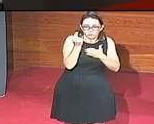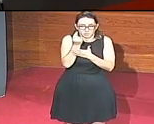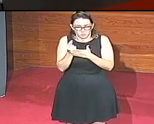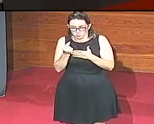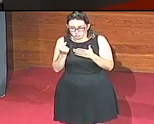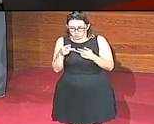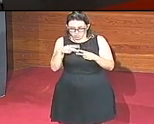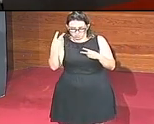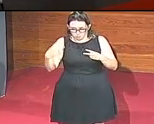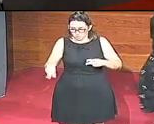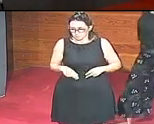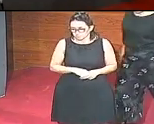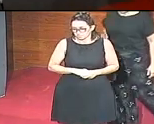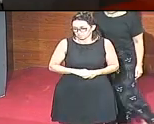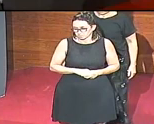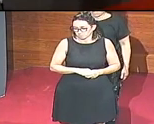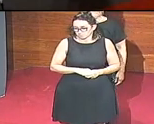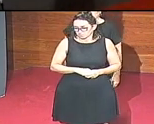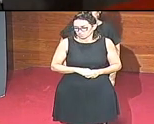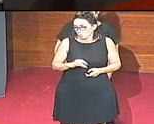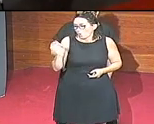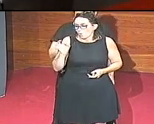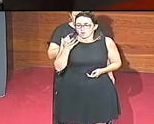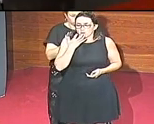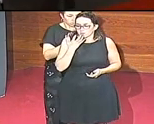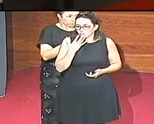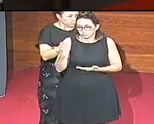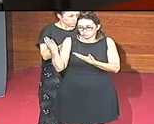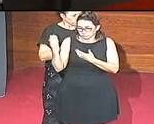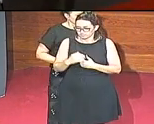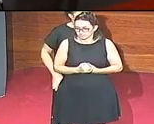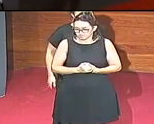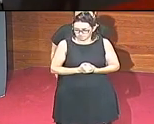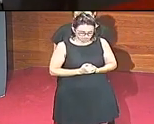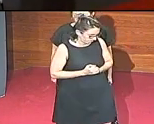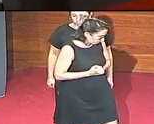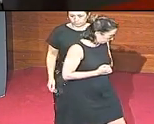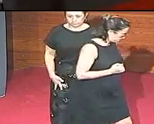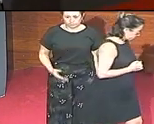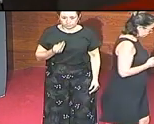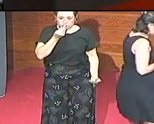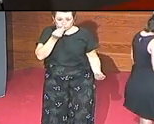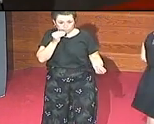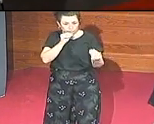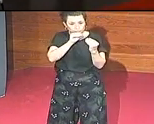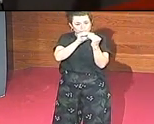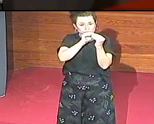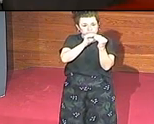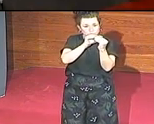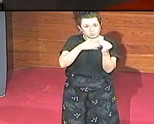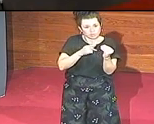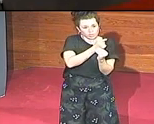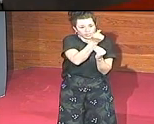igual o si tengo que explicar qué pasa cuando nos damos un beso puedo hacer un dibujo de la inversa